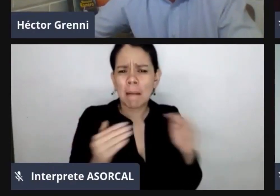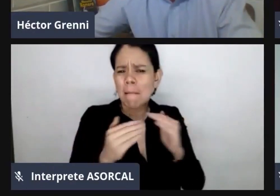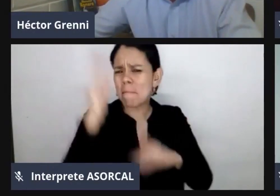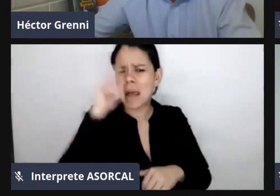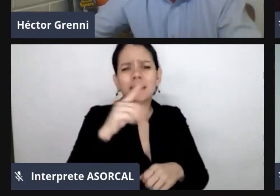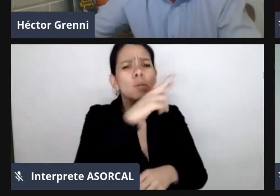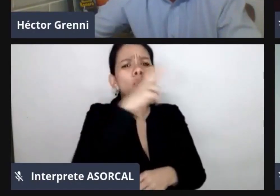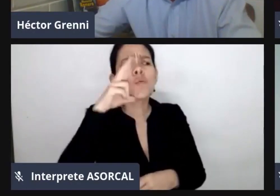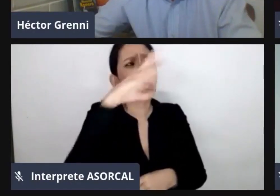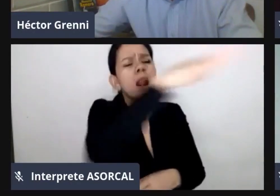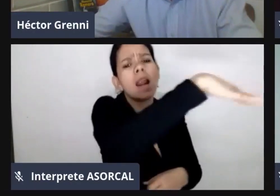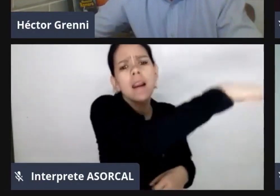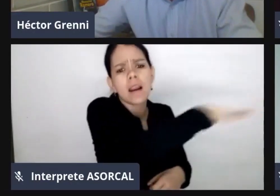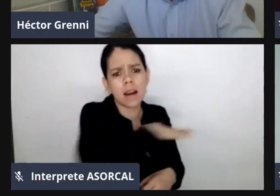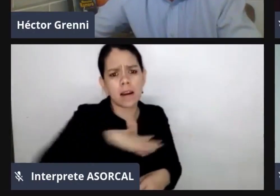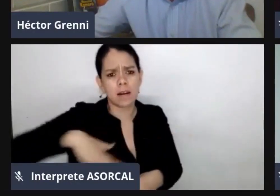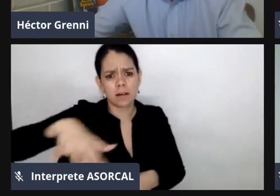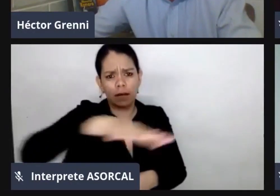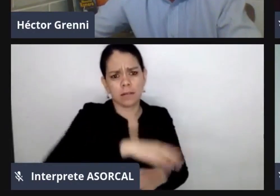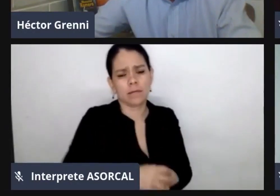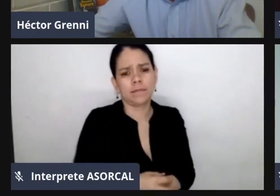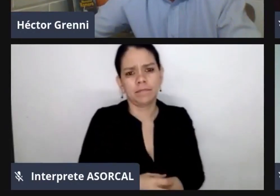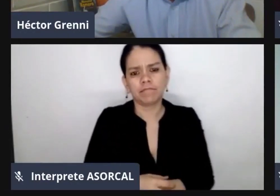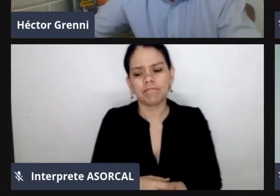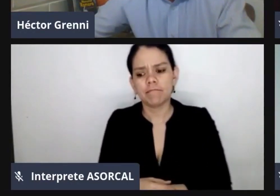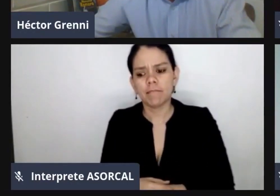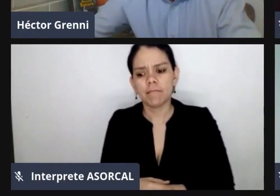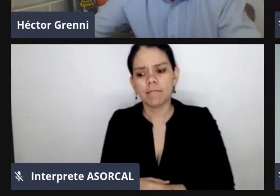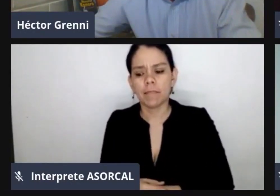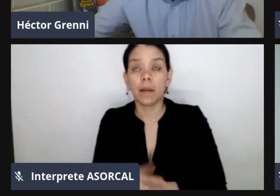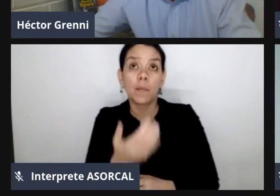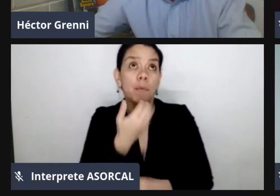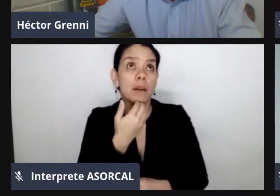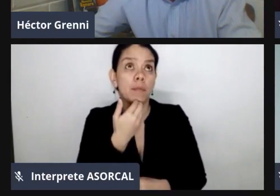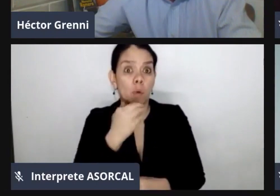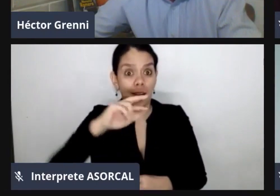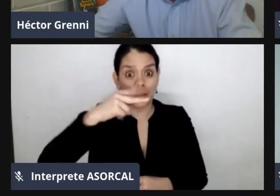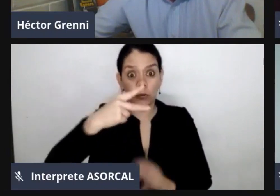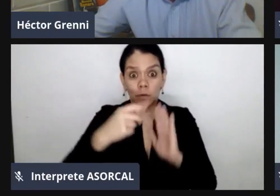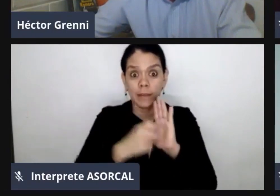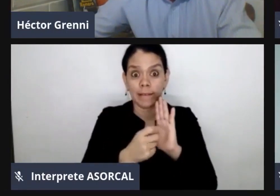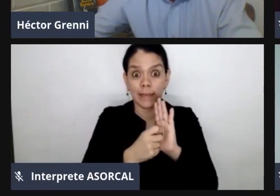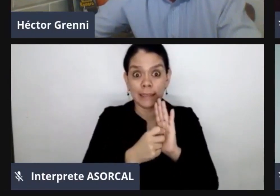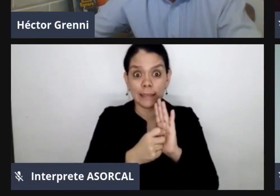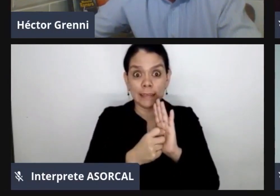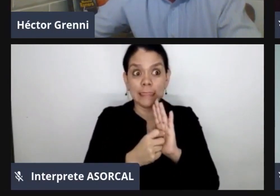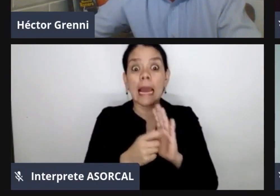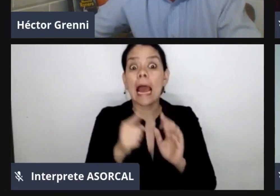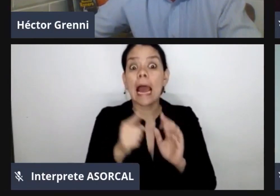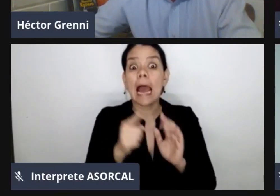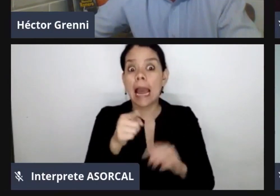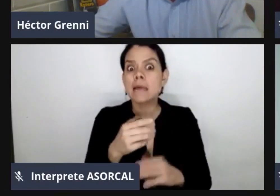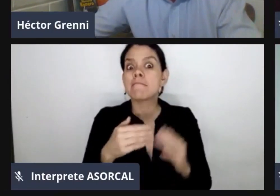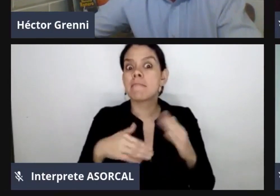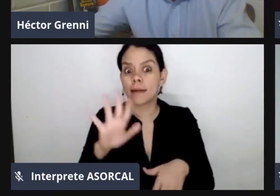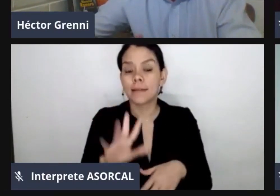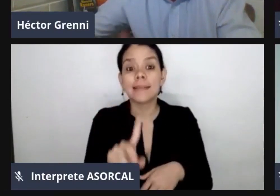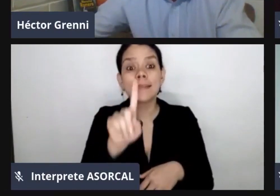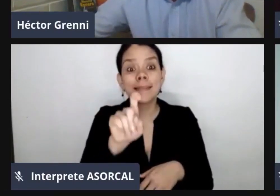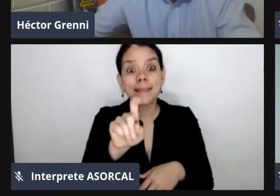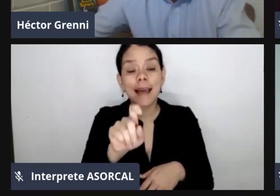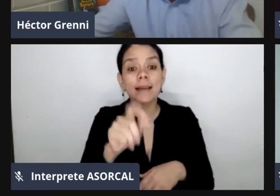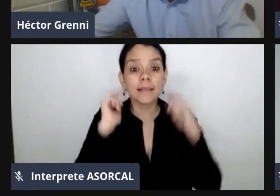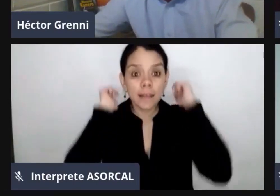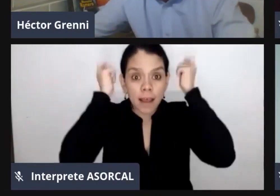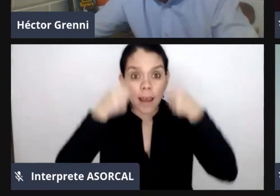más conocidos. Por ejemplo, en la segunda ofensiva, la del 89, se dio el asesinato de los 6 jesuitas y sus 2 colaboradoras, que